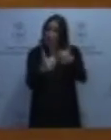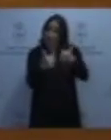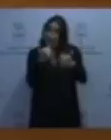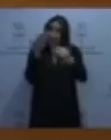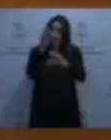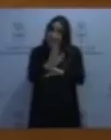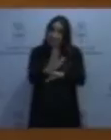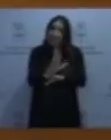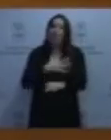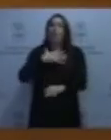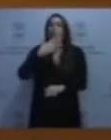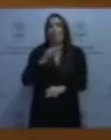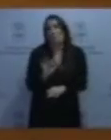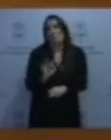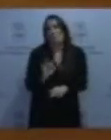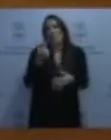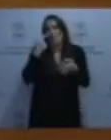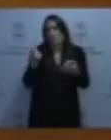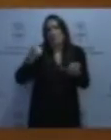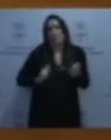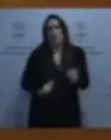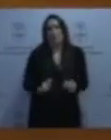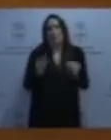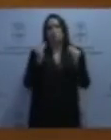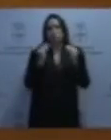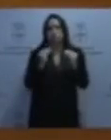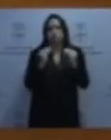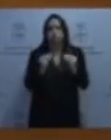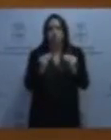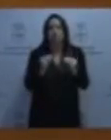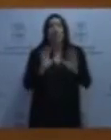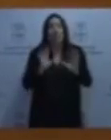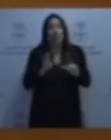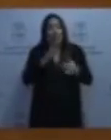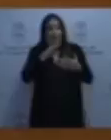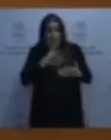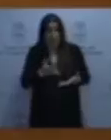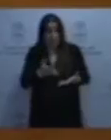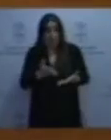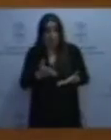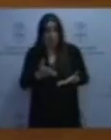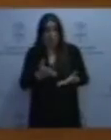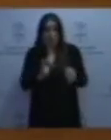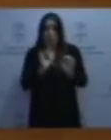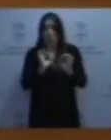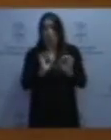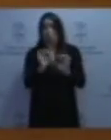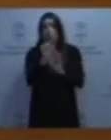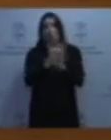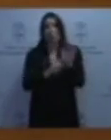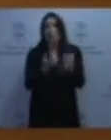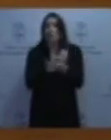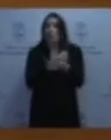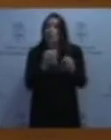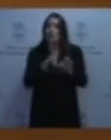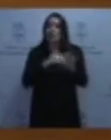acabarán o podrán ser excelentes profesionales, pero sí van a ser les que en este momento se encuentren en las condiciones óptimas para acceder